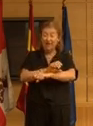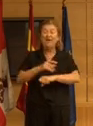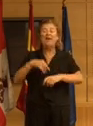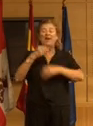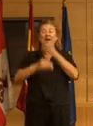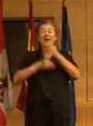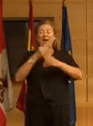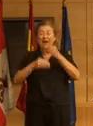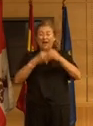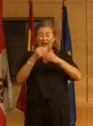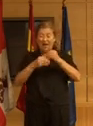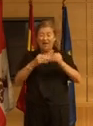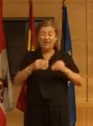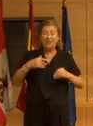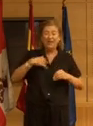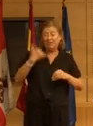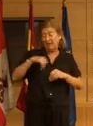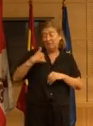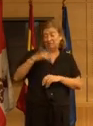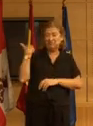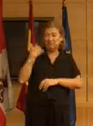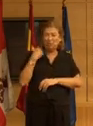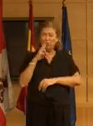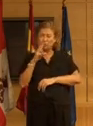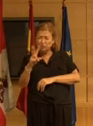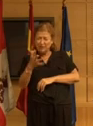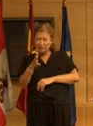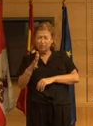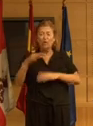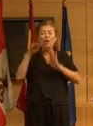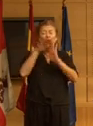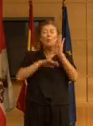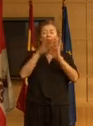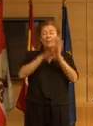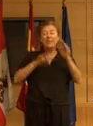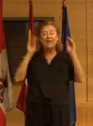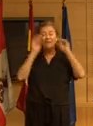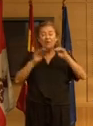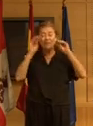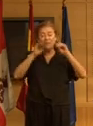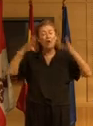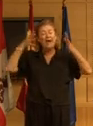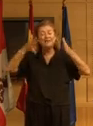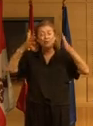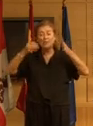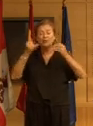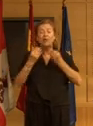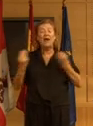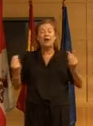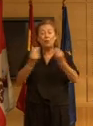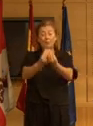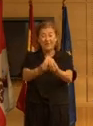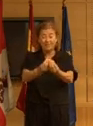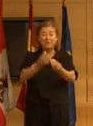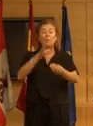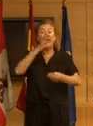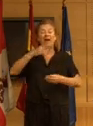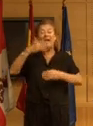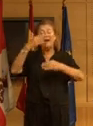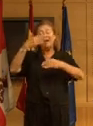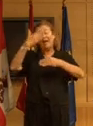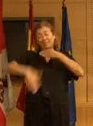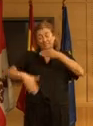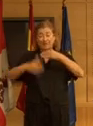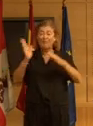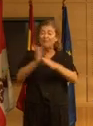se llevó a cabo durante un periodo de unos 2 años el programa de formación, asesoramiento y acompañamiento para la eliminación de